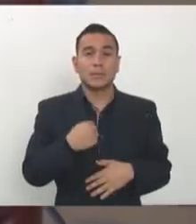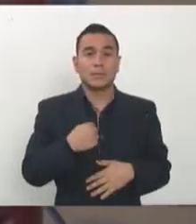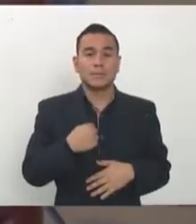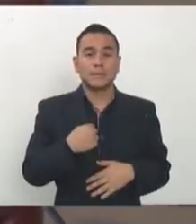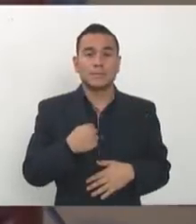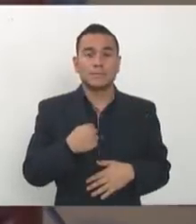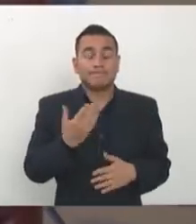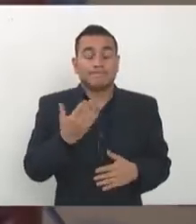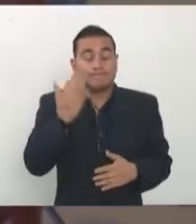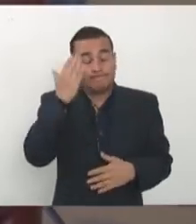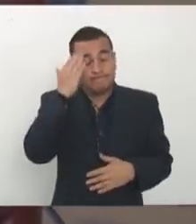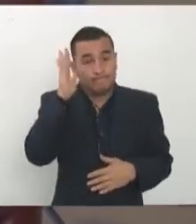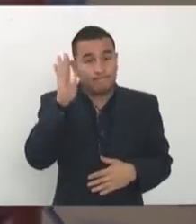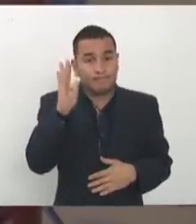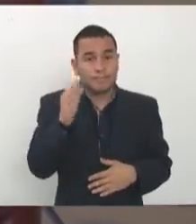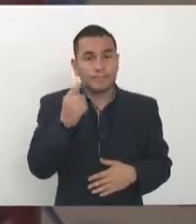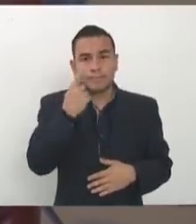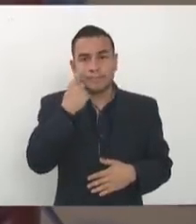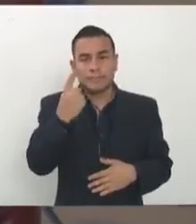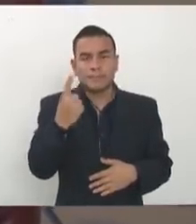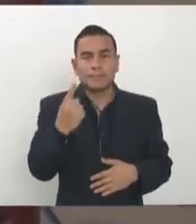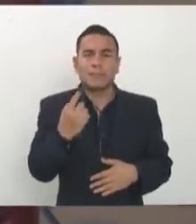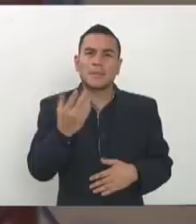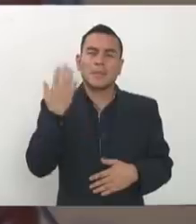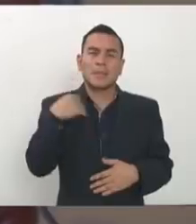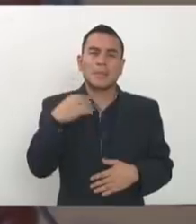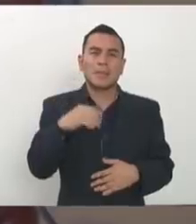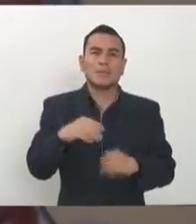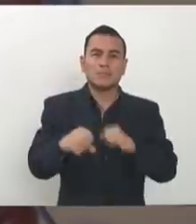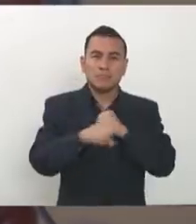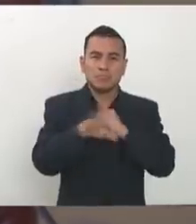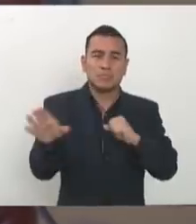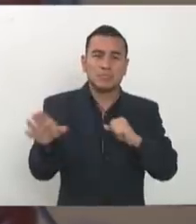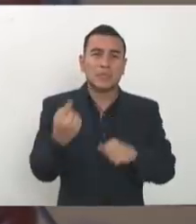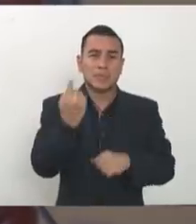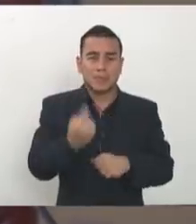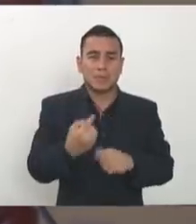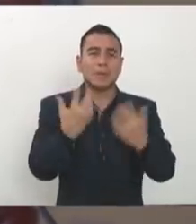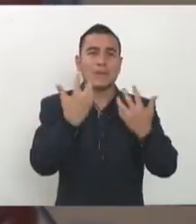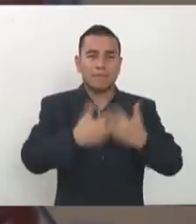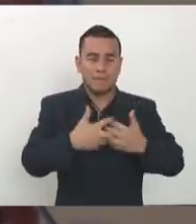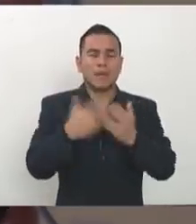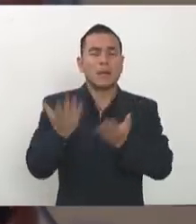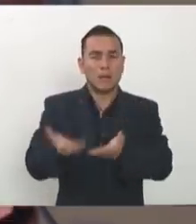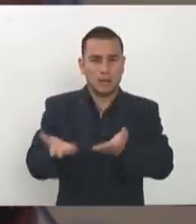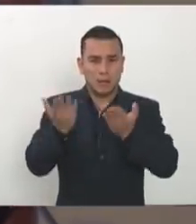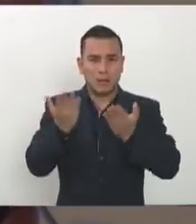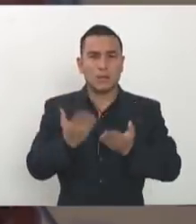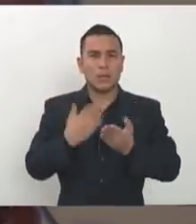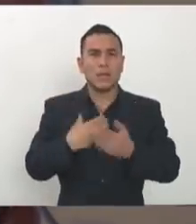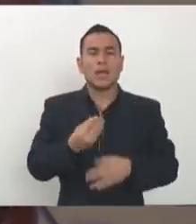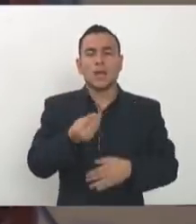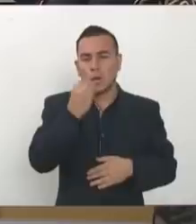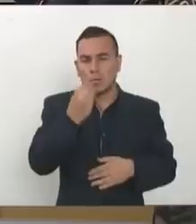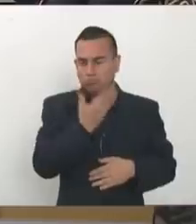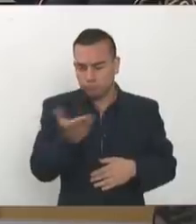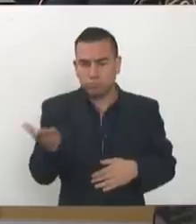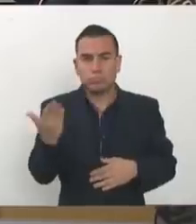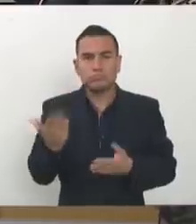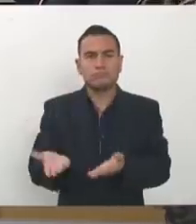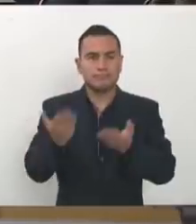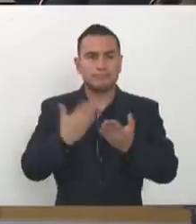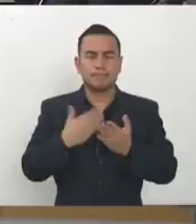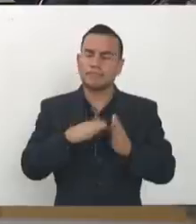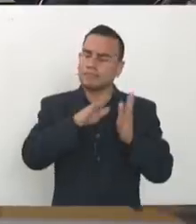no sé día buena declaración la mayoría empresarios lo entienden y la media pasaron han ayudado incluso con comida con equipamiento con